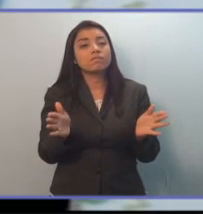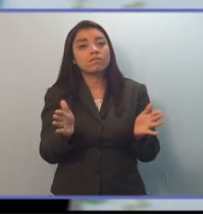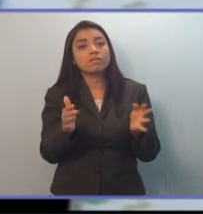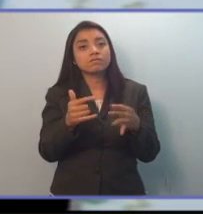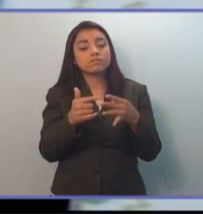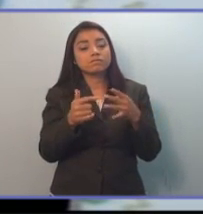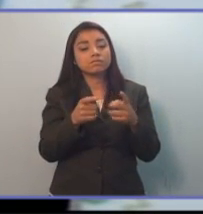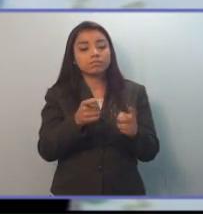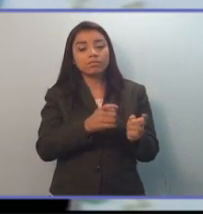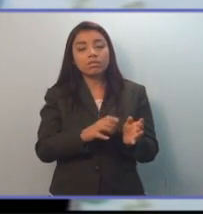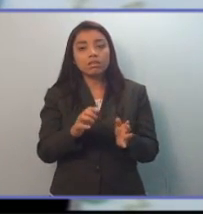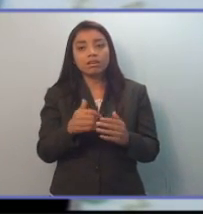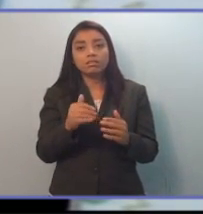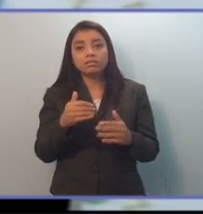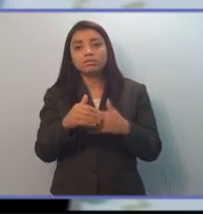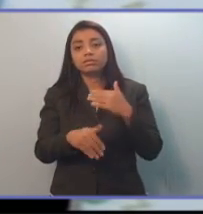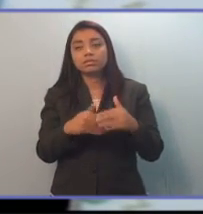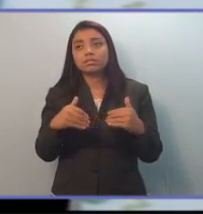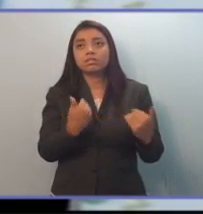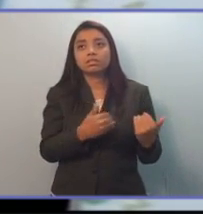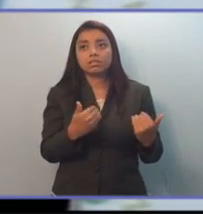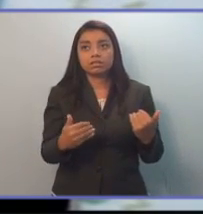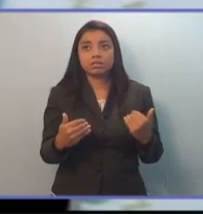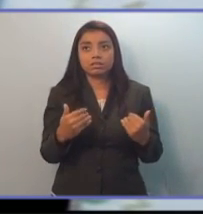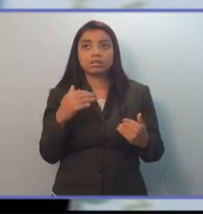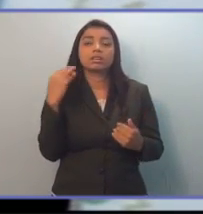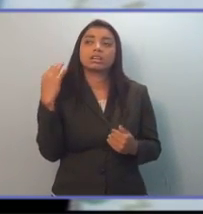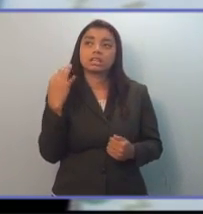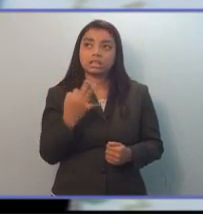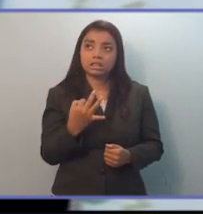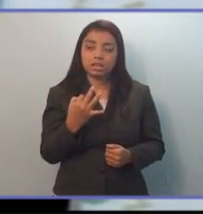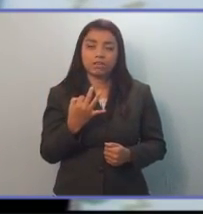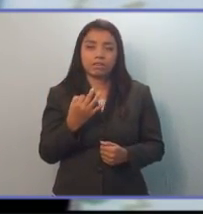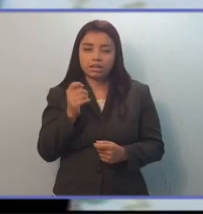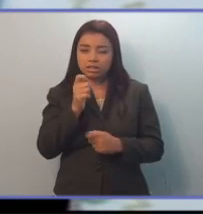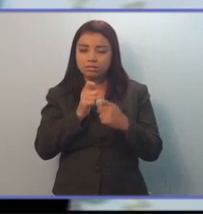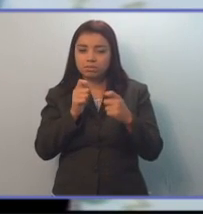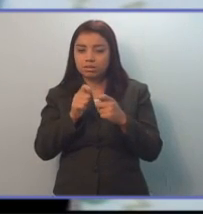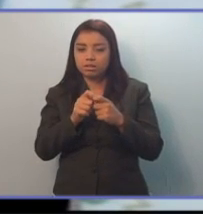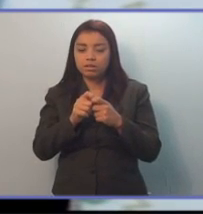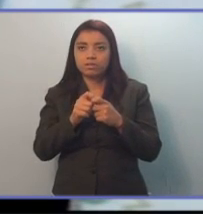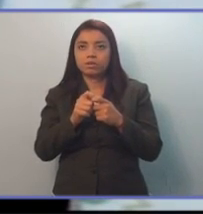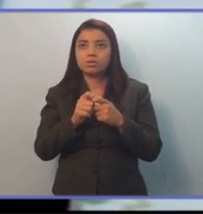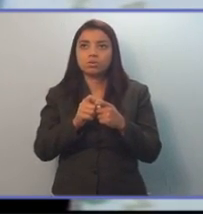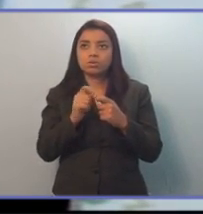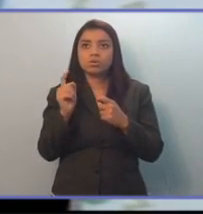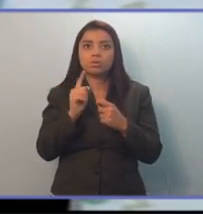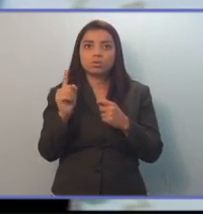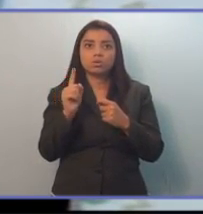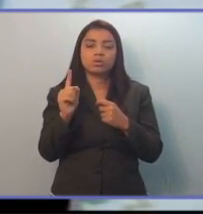regulación de cada uno de los procedimientos, porque los procedimientos deben de ser más específicos, o sea, no remitirnos